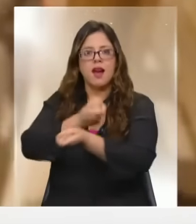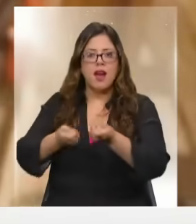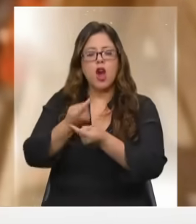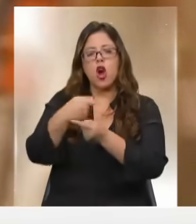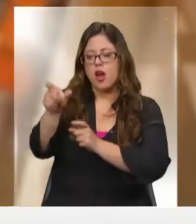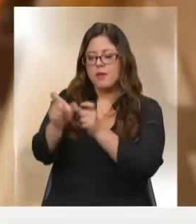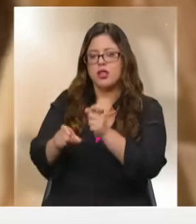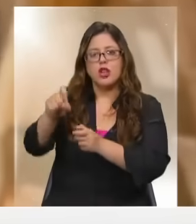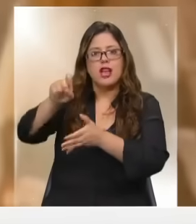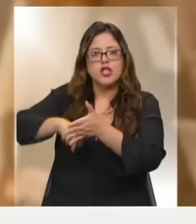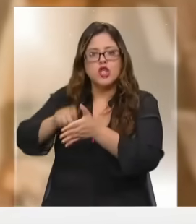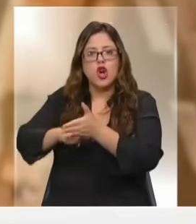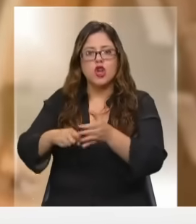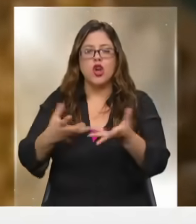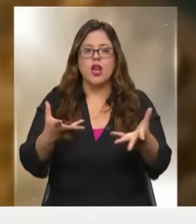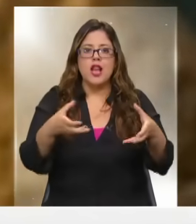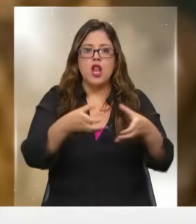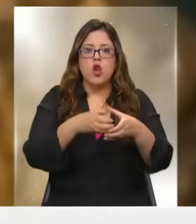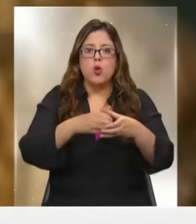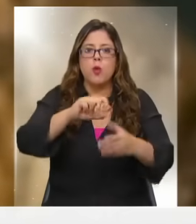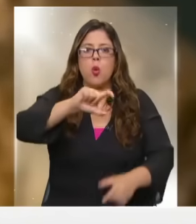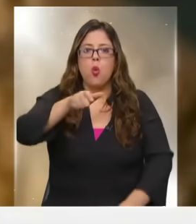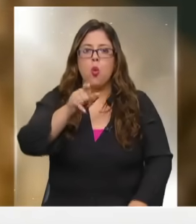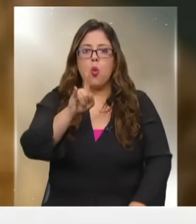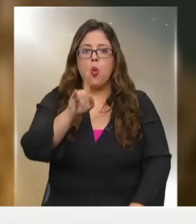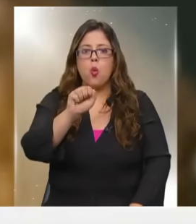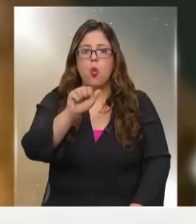socios la temida banda de los Guayaquiles.